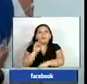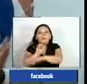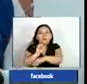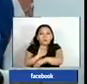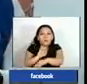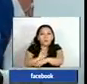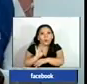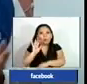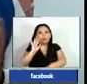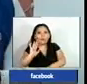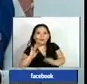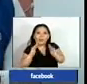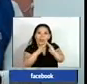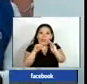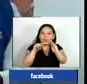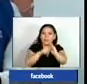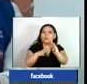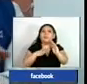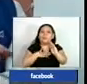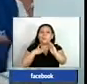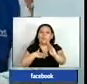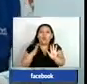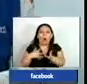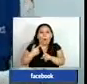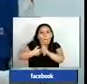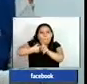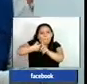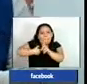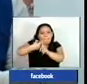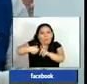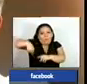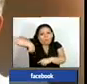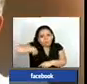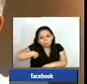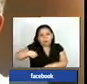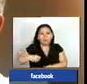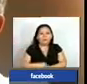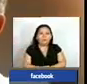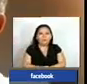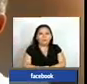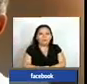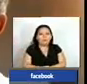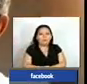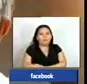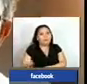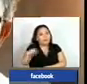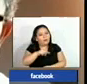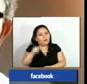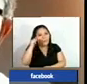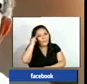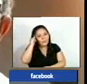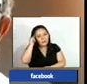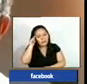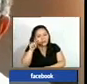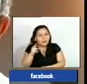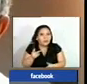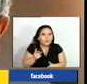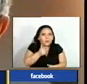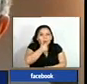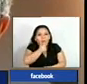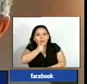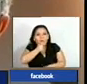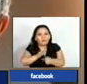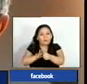termómetro en casa para medir la temperatura de toda nuestra familia. Debe sospechar o pensar que puede tener la enfermedad